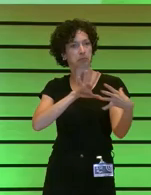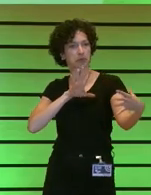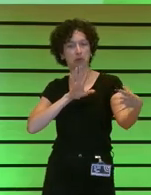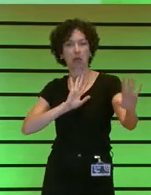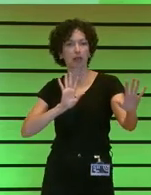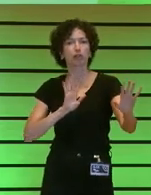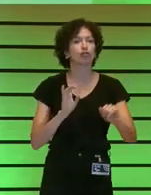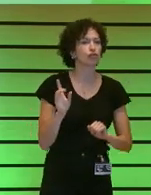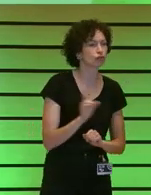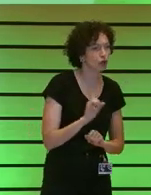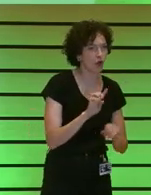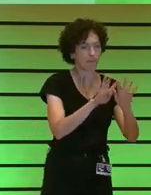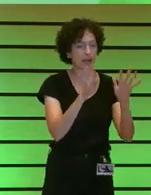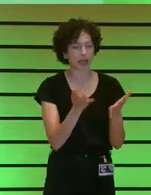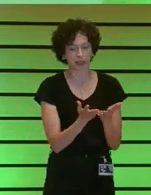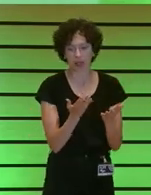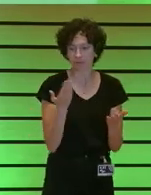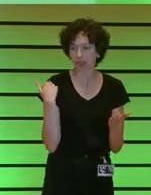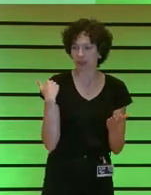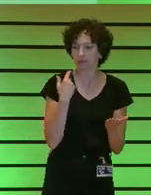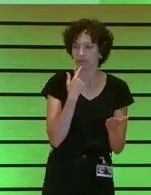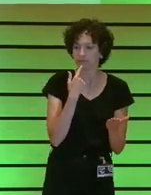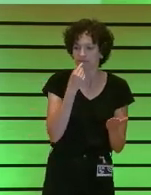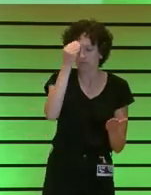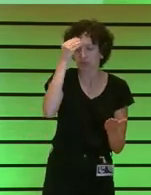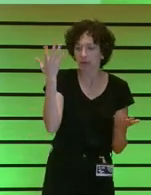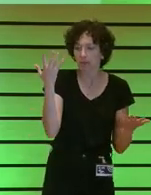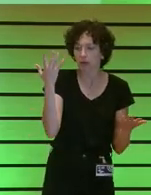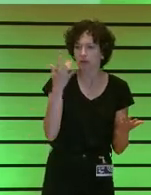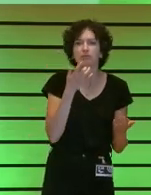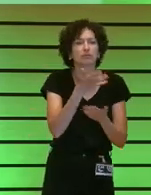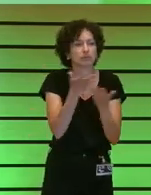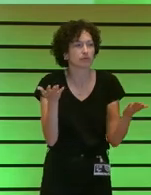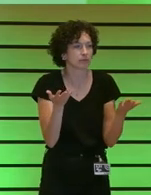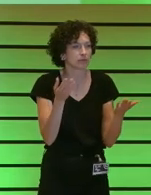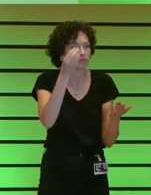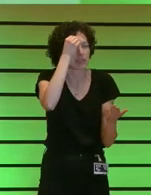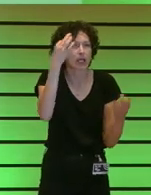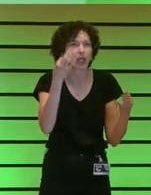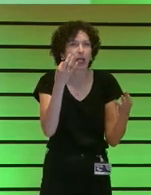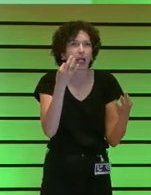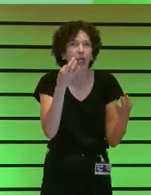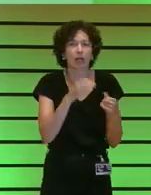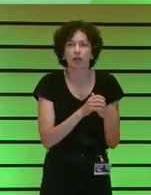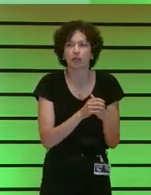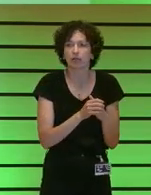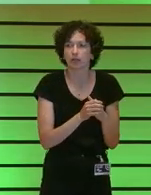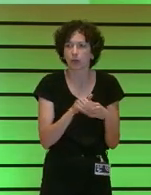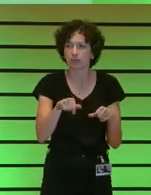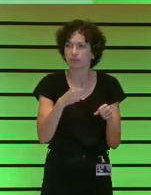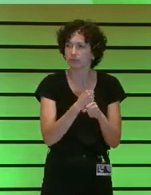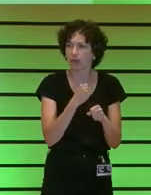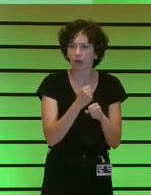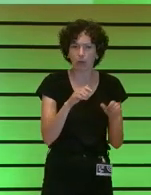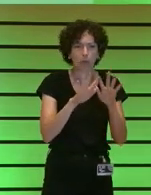del planeta y nos imaginábamos el qué que os imágenes cuando hablamos del planeta una pradera idílica a que sí